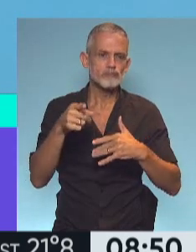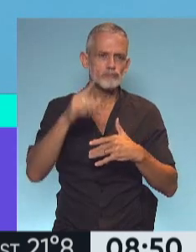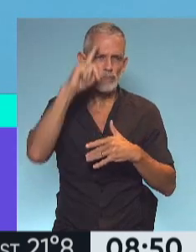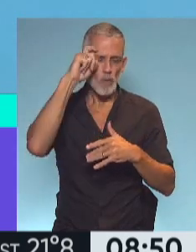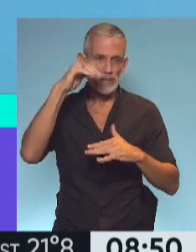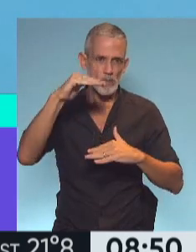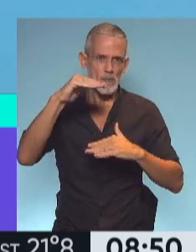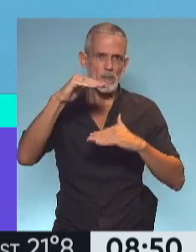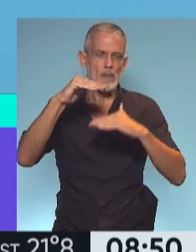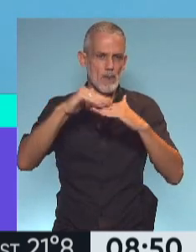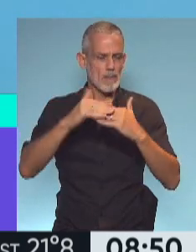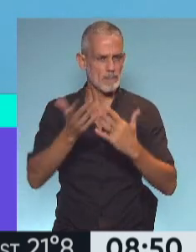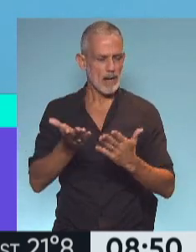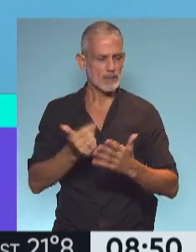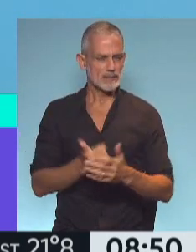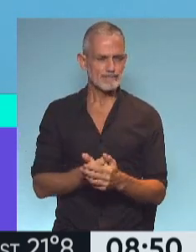sistema de salud.